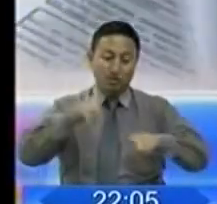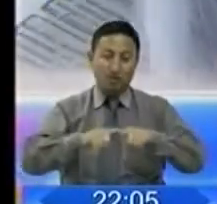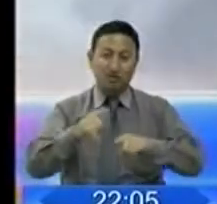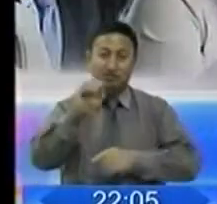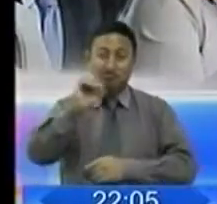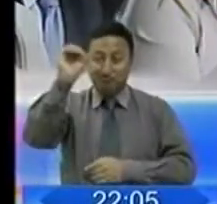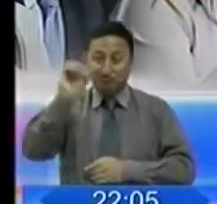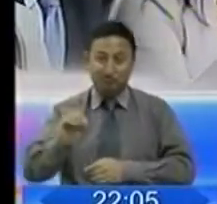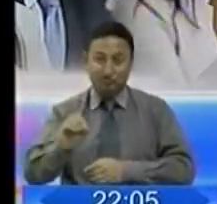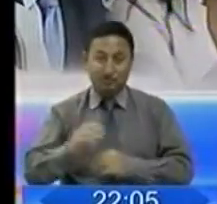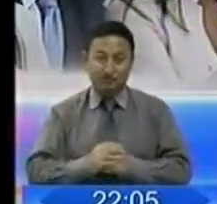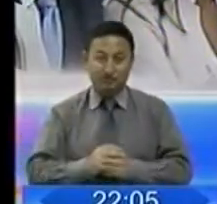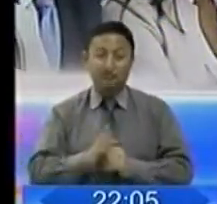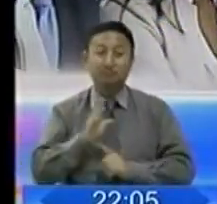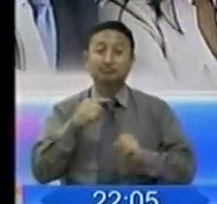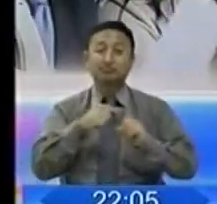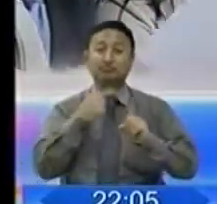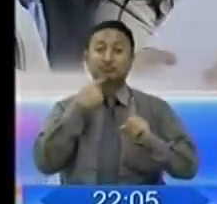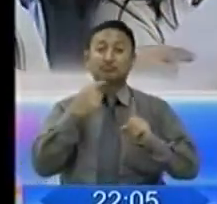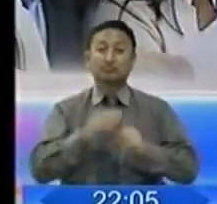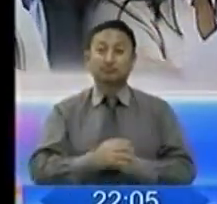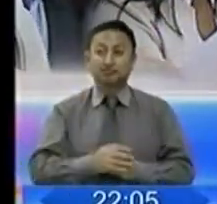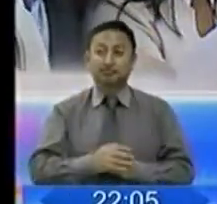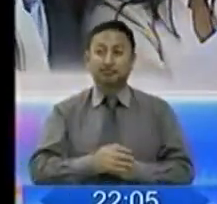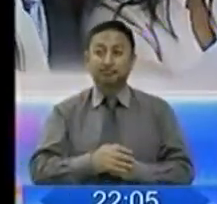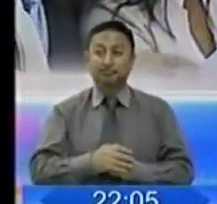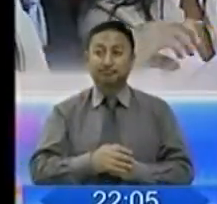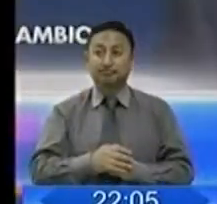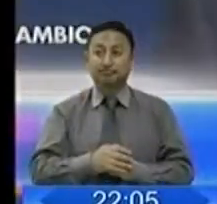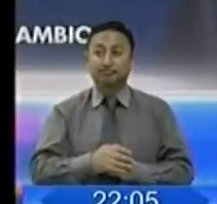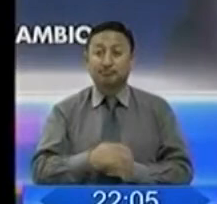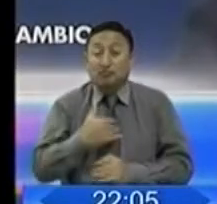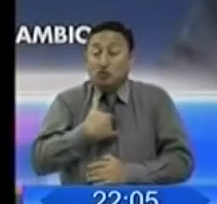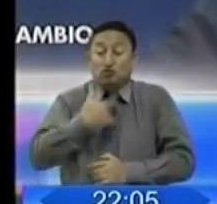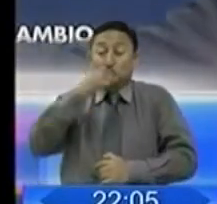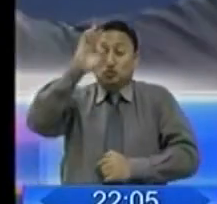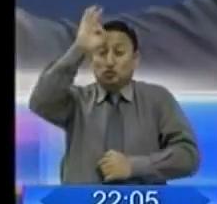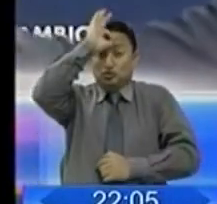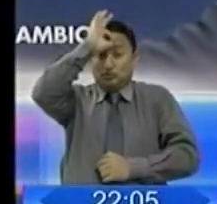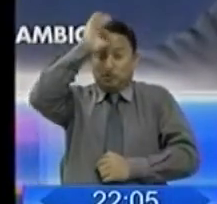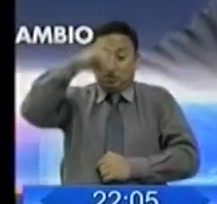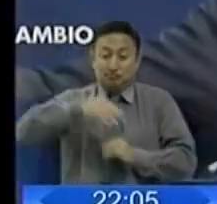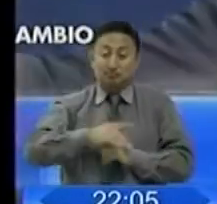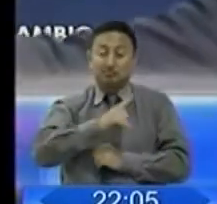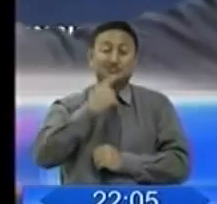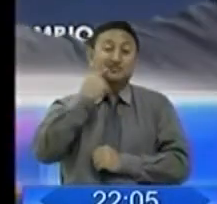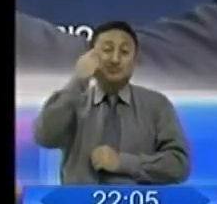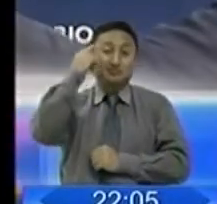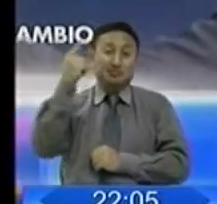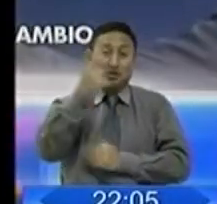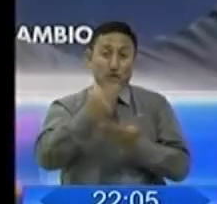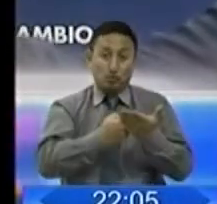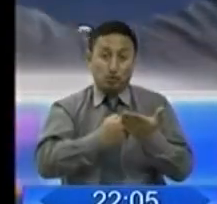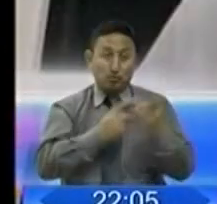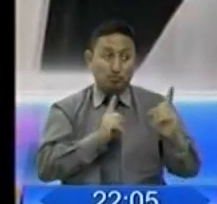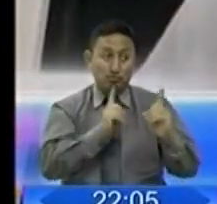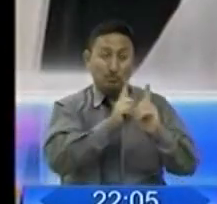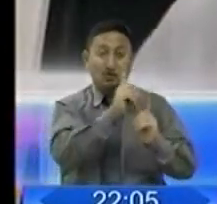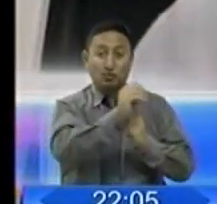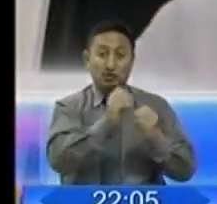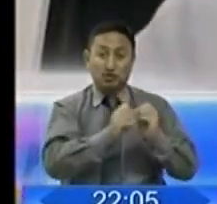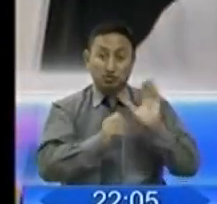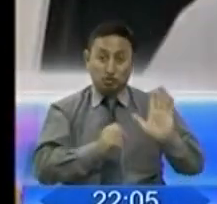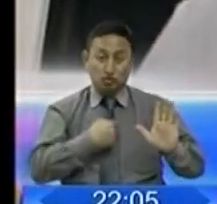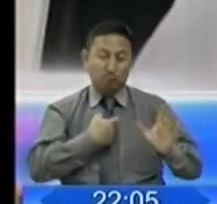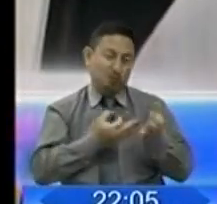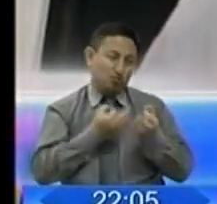lo que habría respondido no conocer nada. Esto puso en conocimiento de Correa una reunión que mantuvo en su oficina, quien